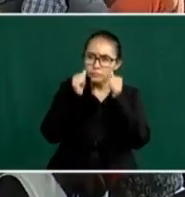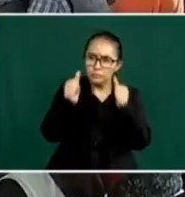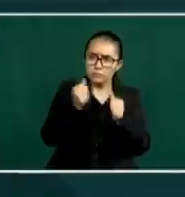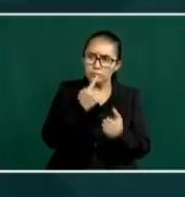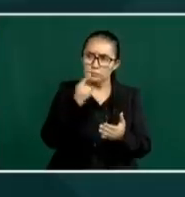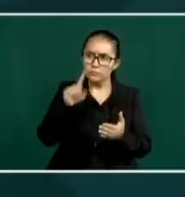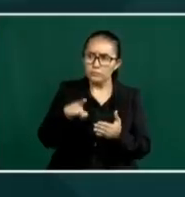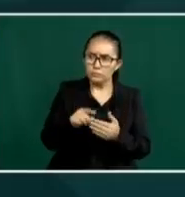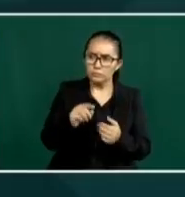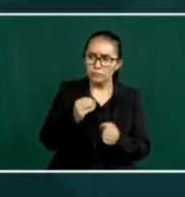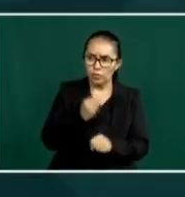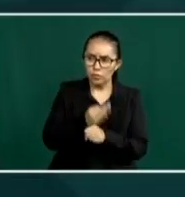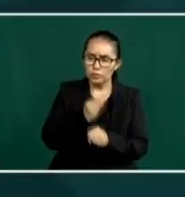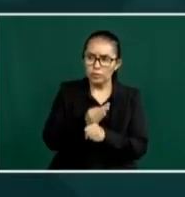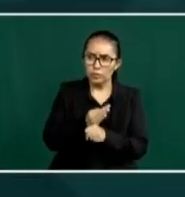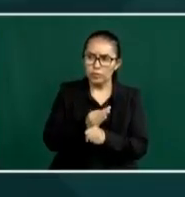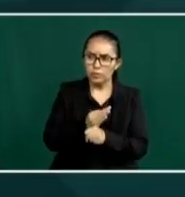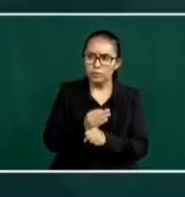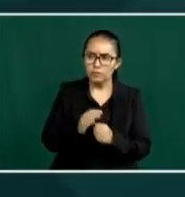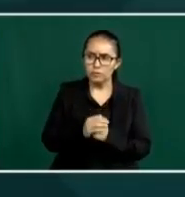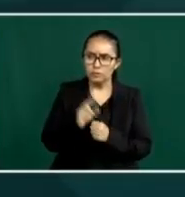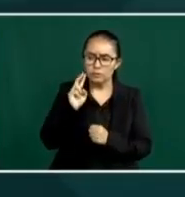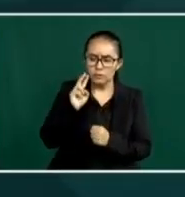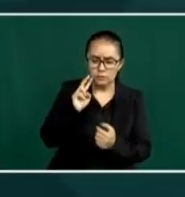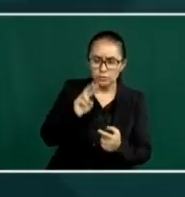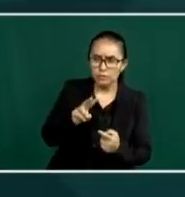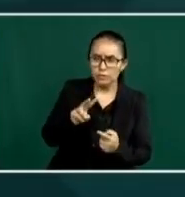mismo vamos a